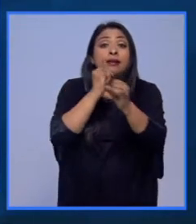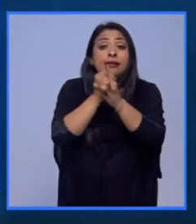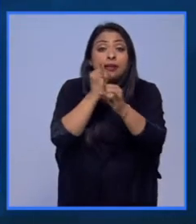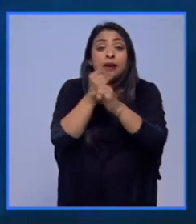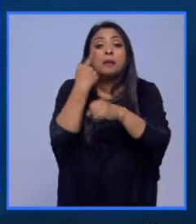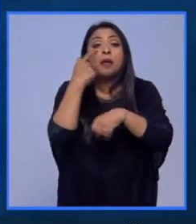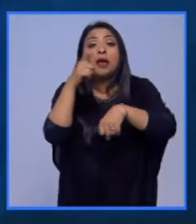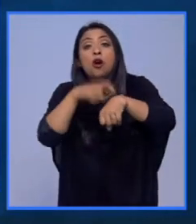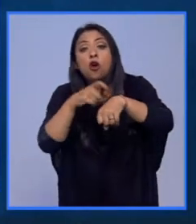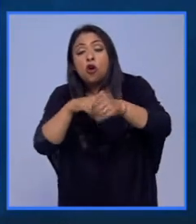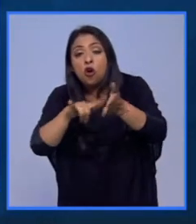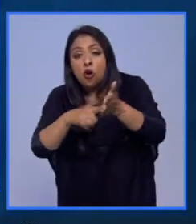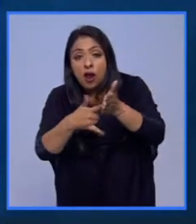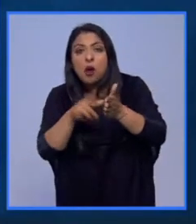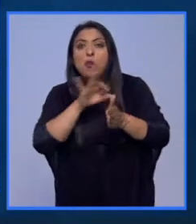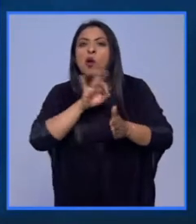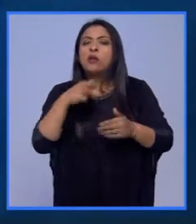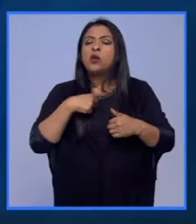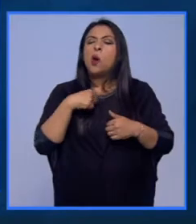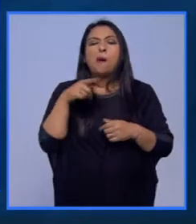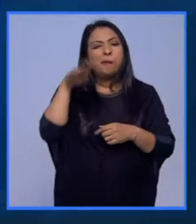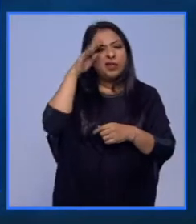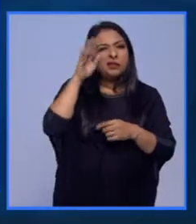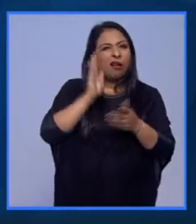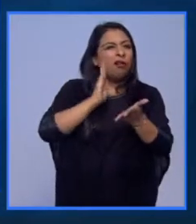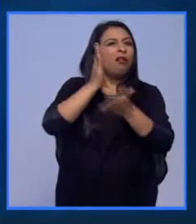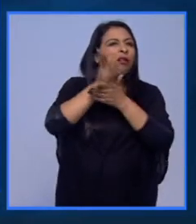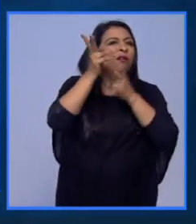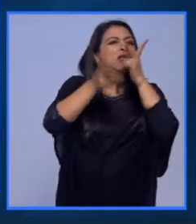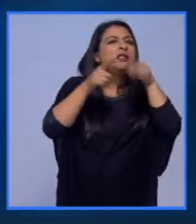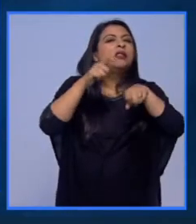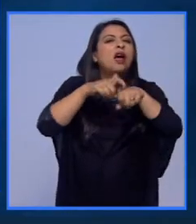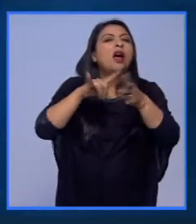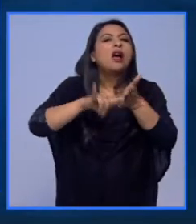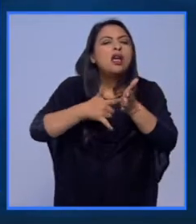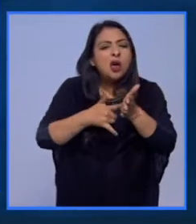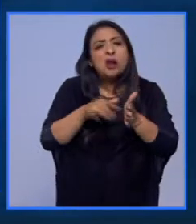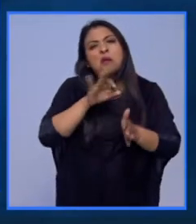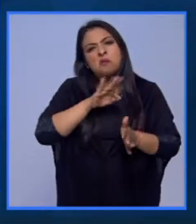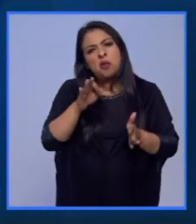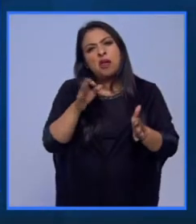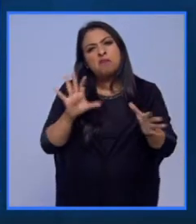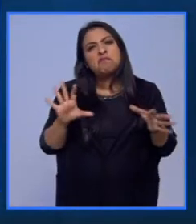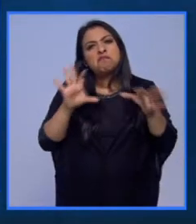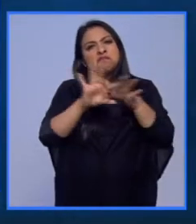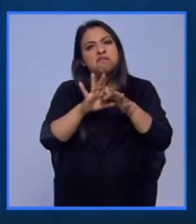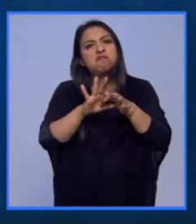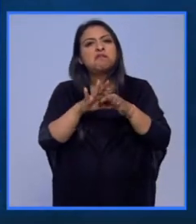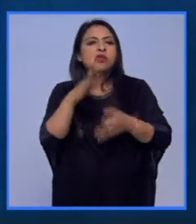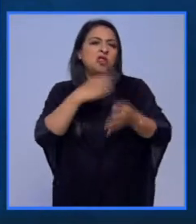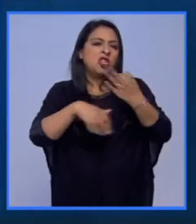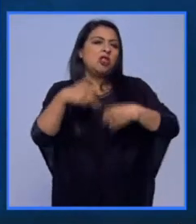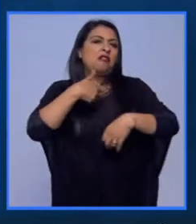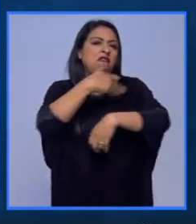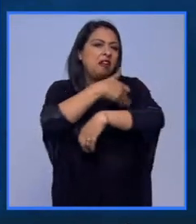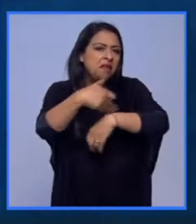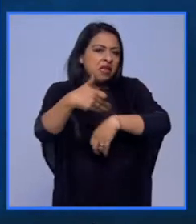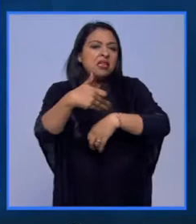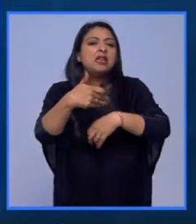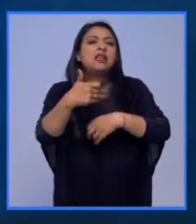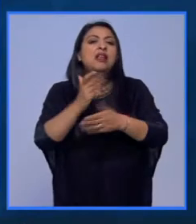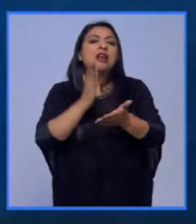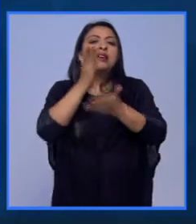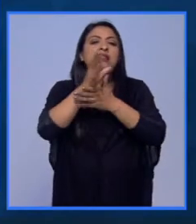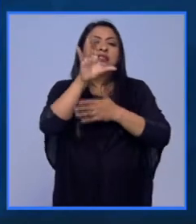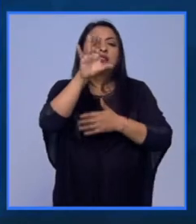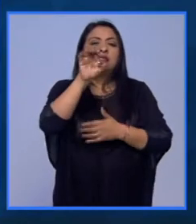los horarios y pueda programar su visita y hacerla pues compatible con los horarios de toda la familia en